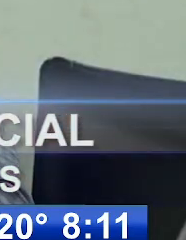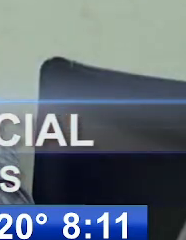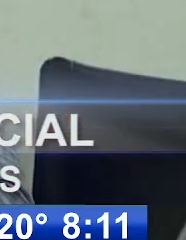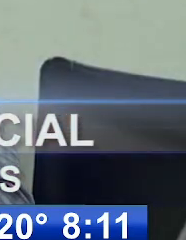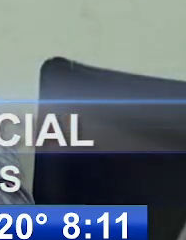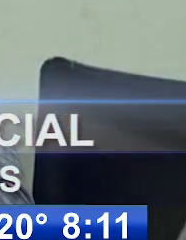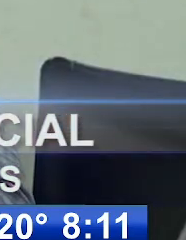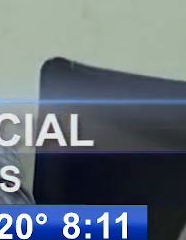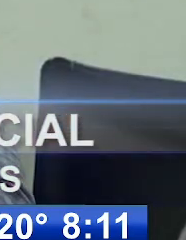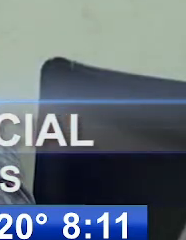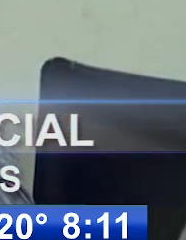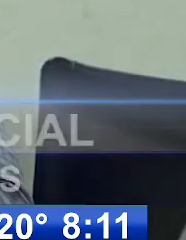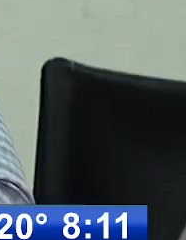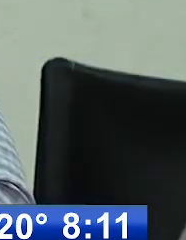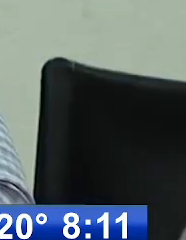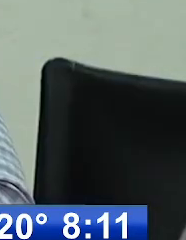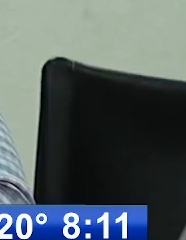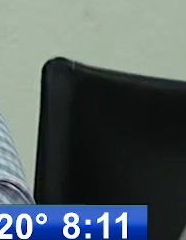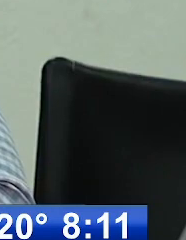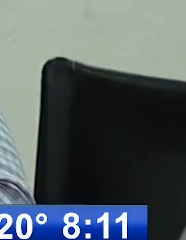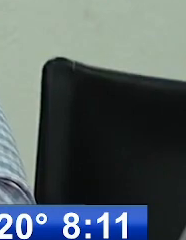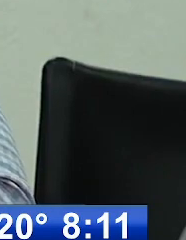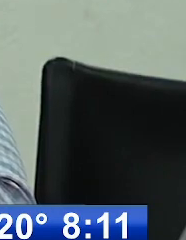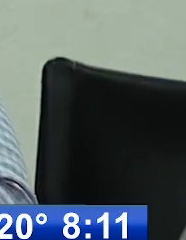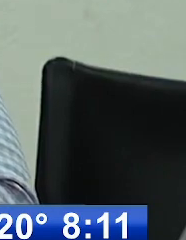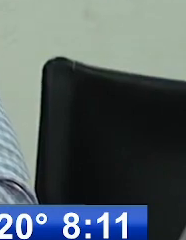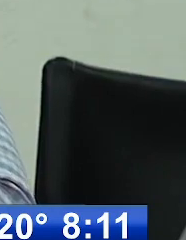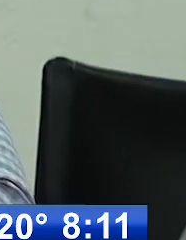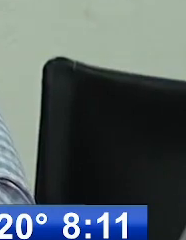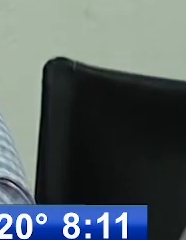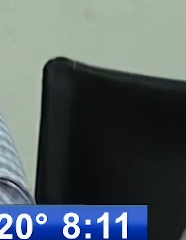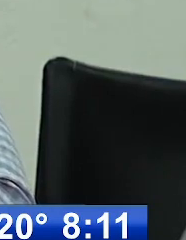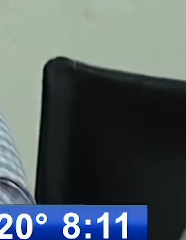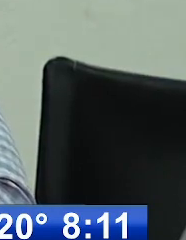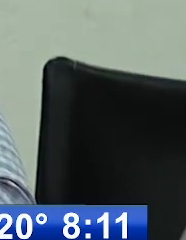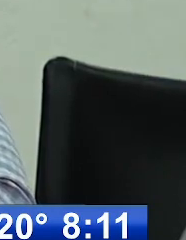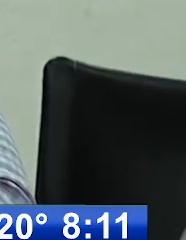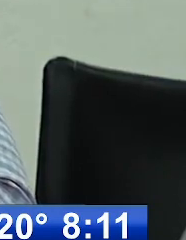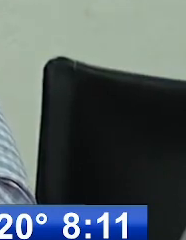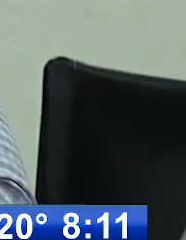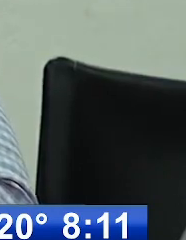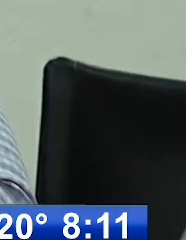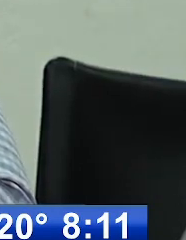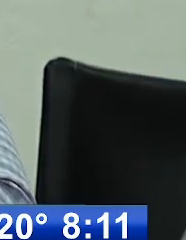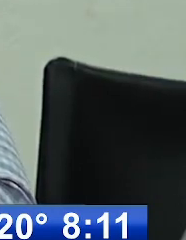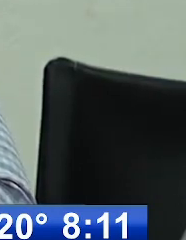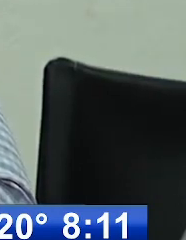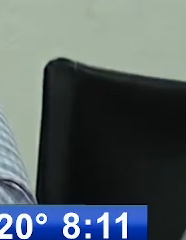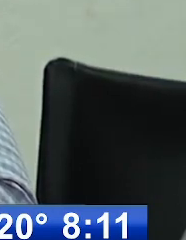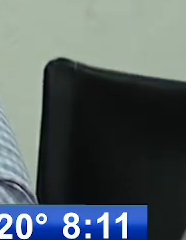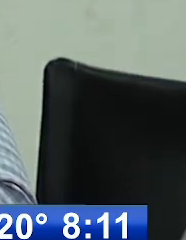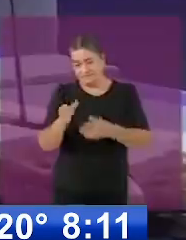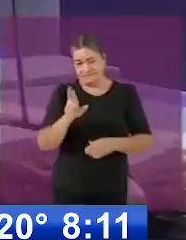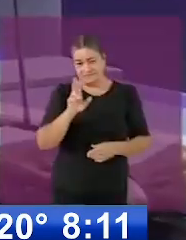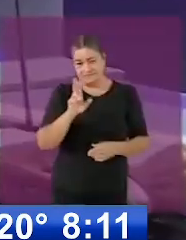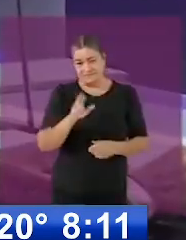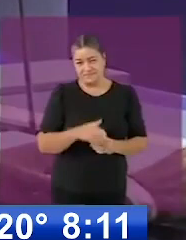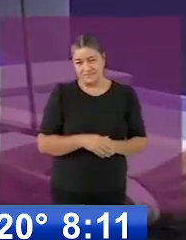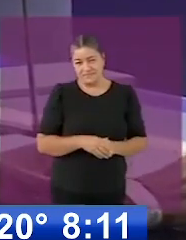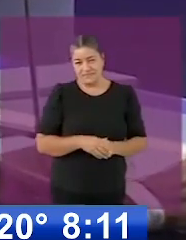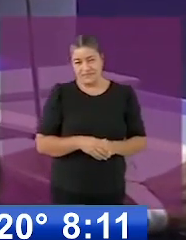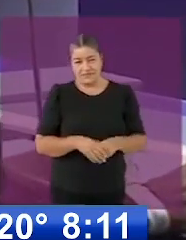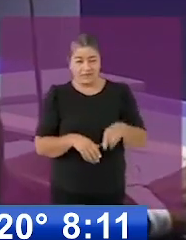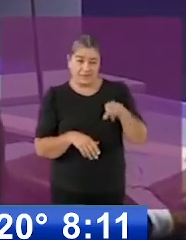Saucedo destacó la forma en que cada uno de los presidenciables se dirigió durante el debate tanto a nivel de propuestas como en su forma de responder a las